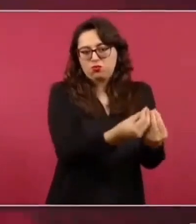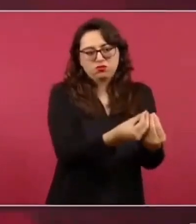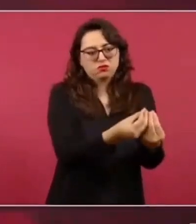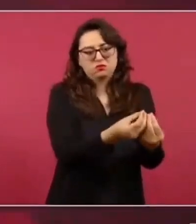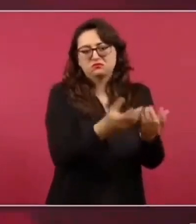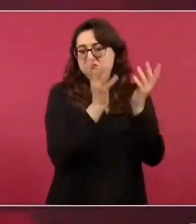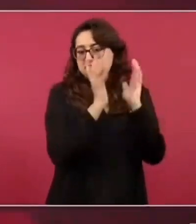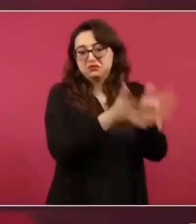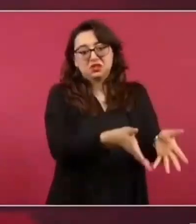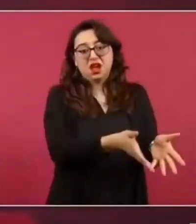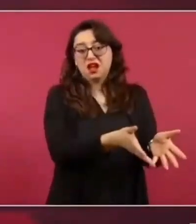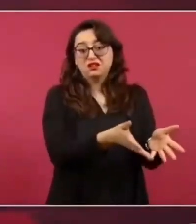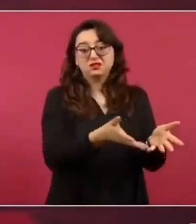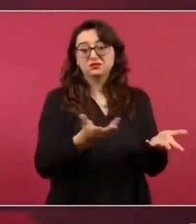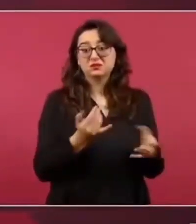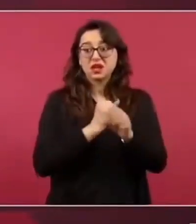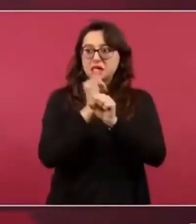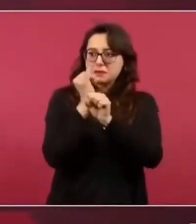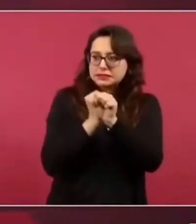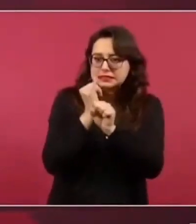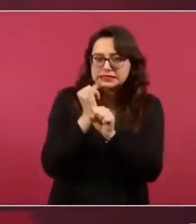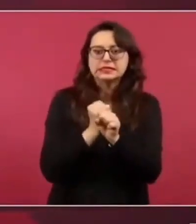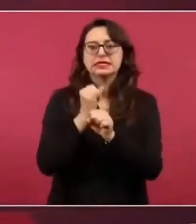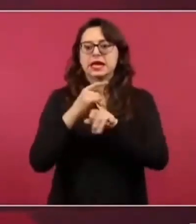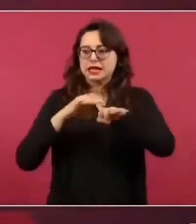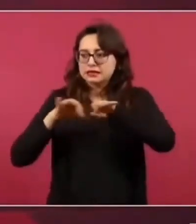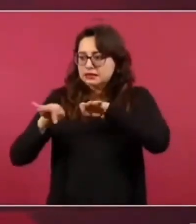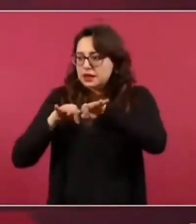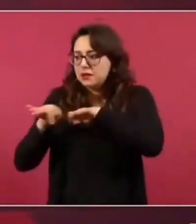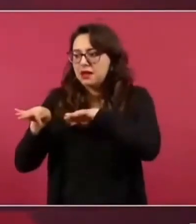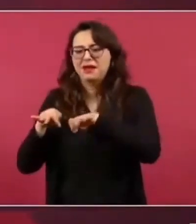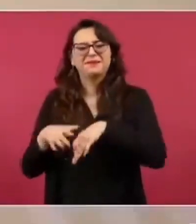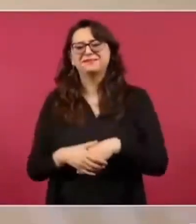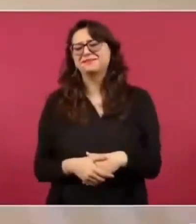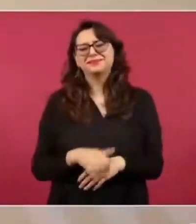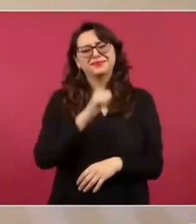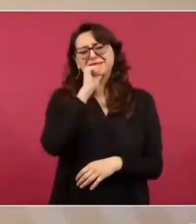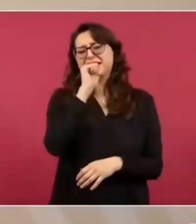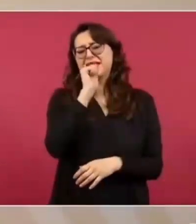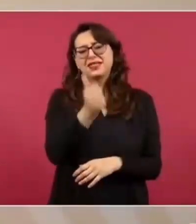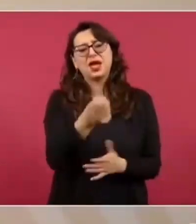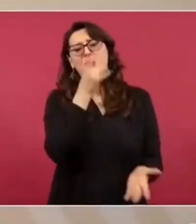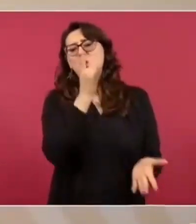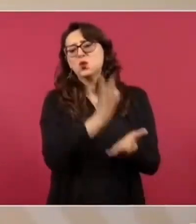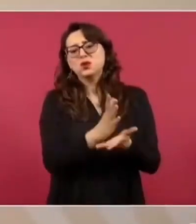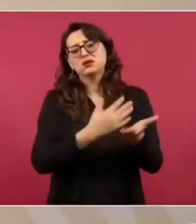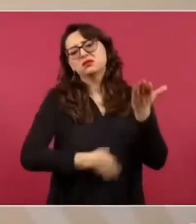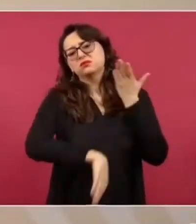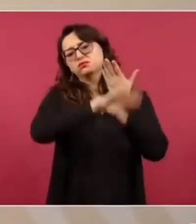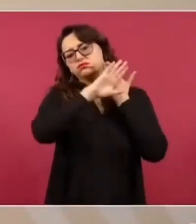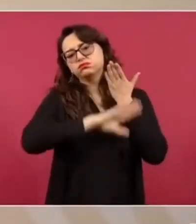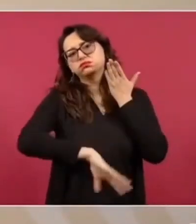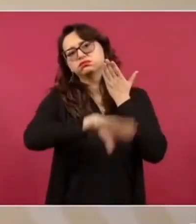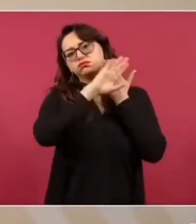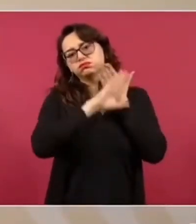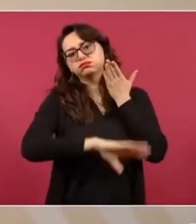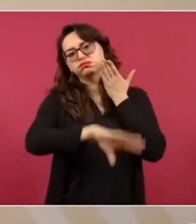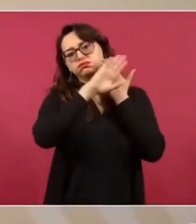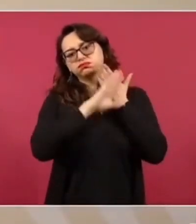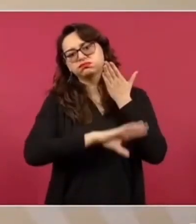ya nada más están buscando cómo atacarnos.